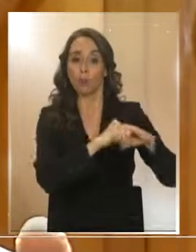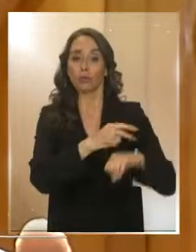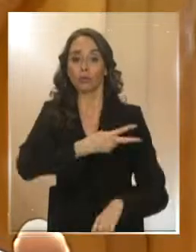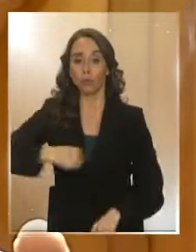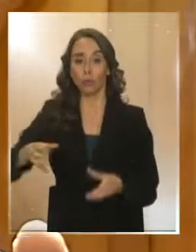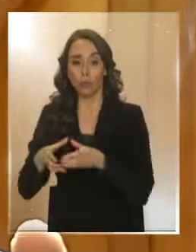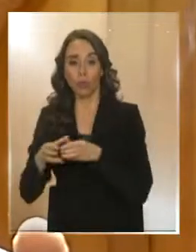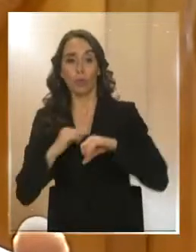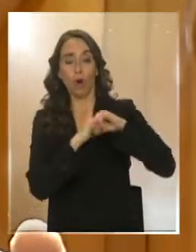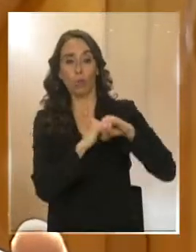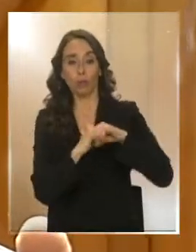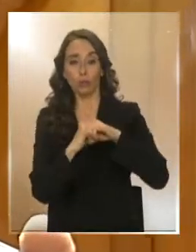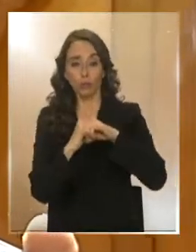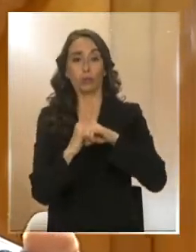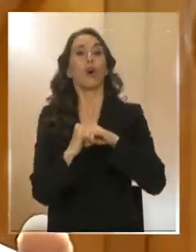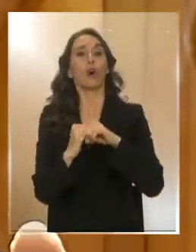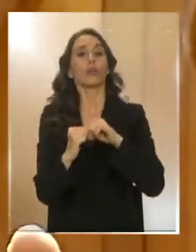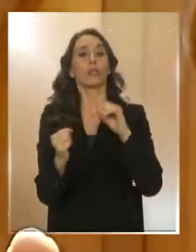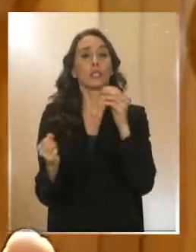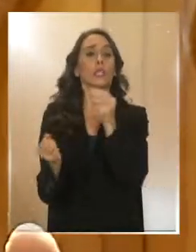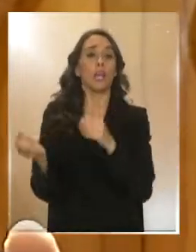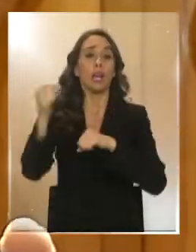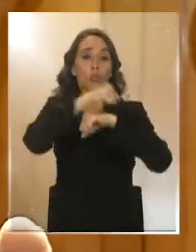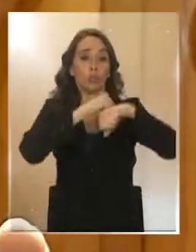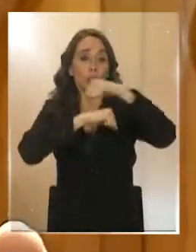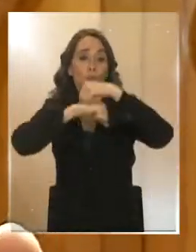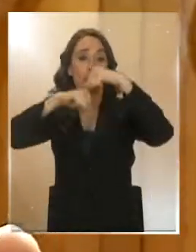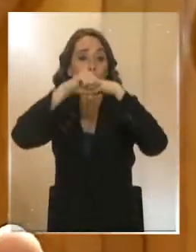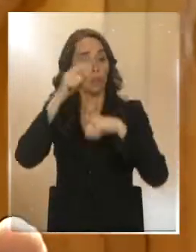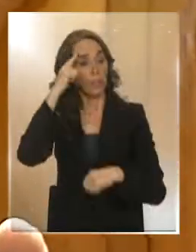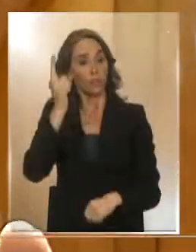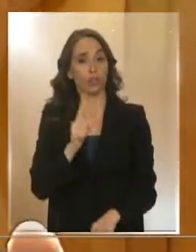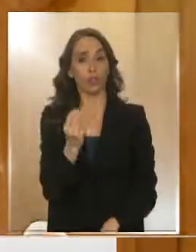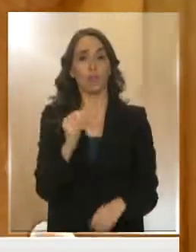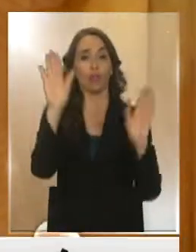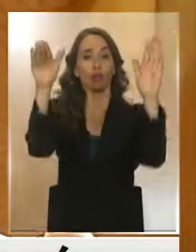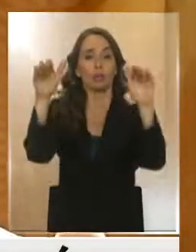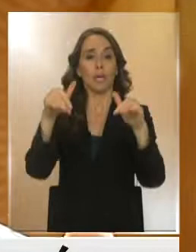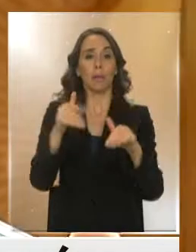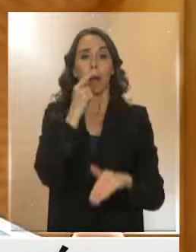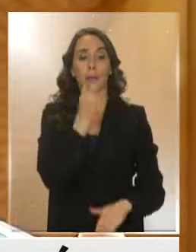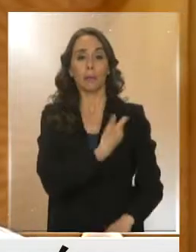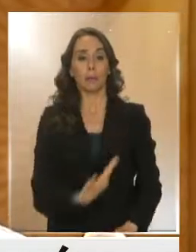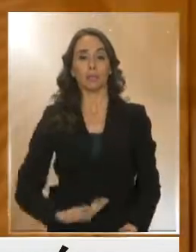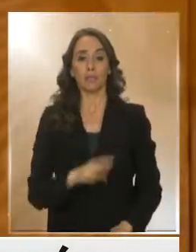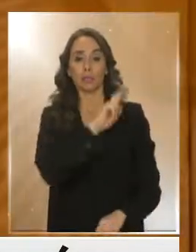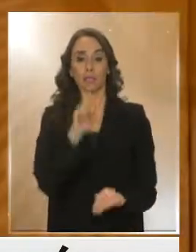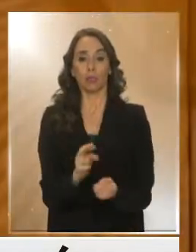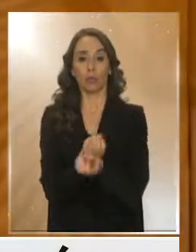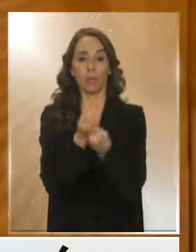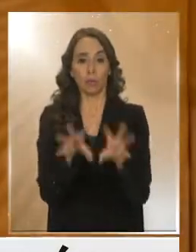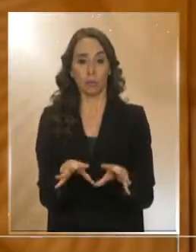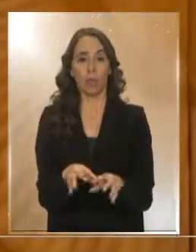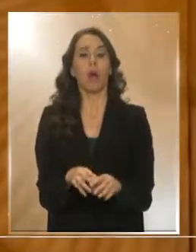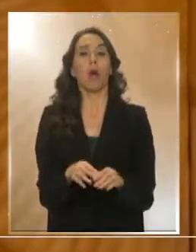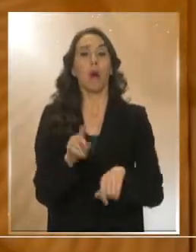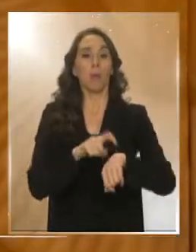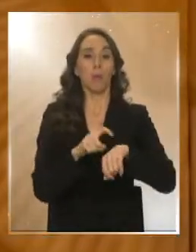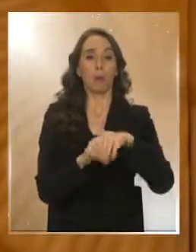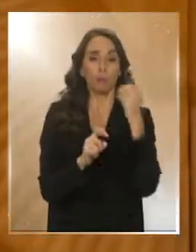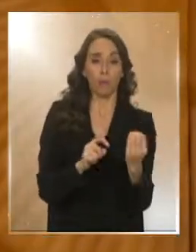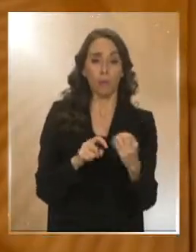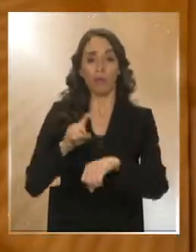oposición constructiva. No me parece adecuado hacer un llamado a que el presidente de la República renuncie. Que en las buenas y en las